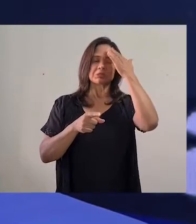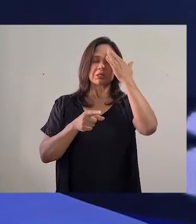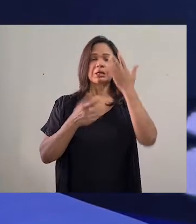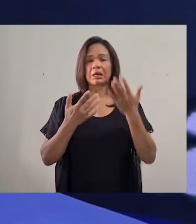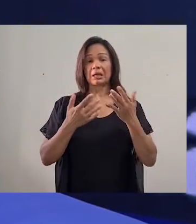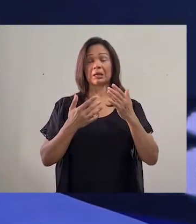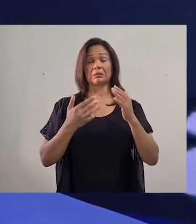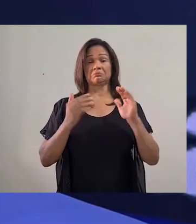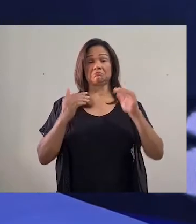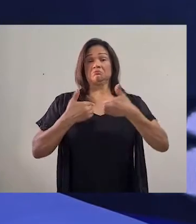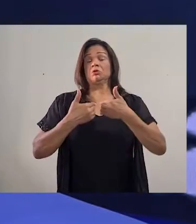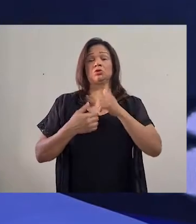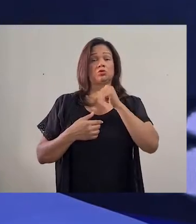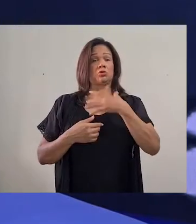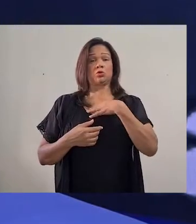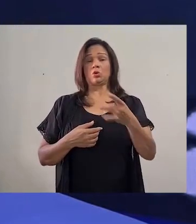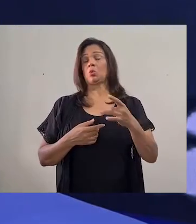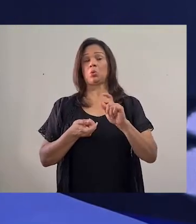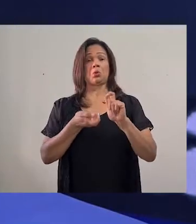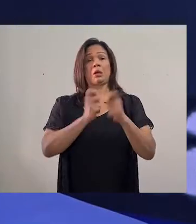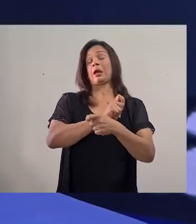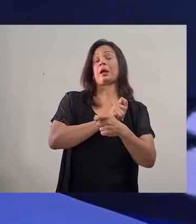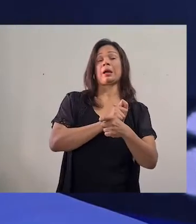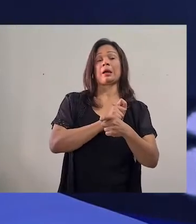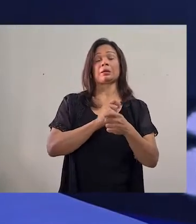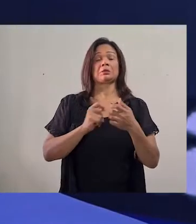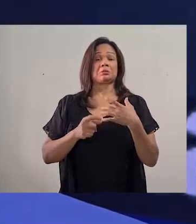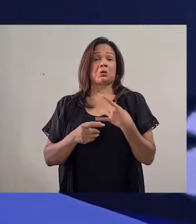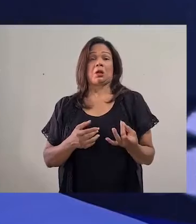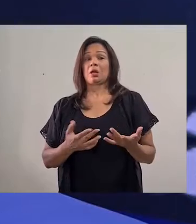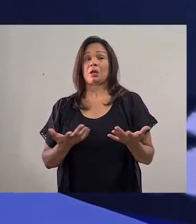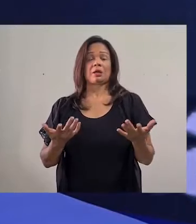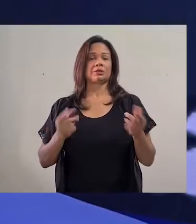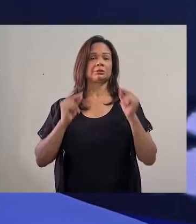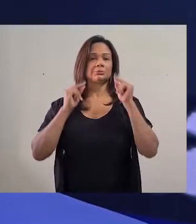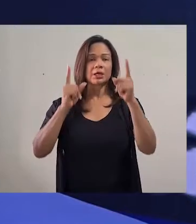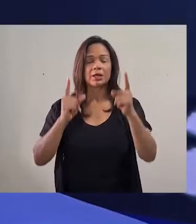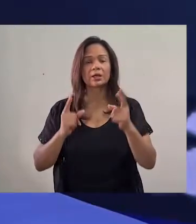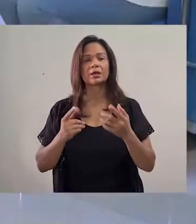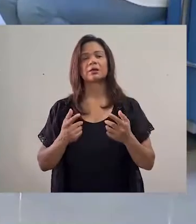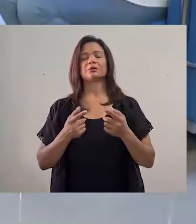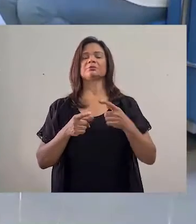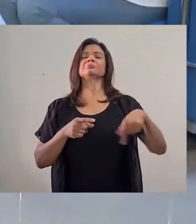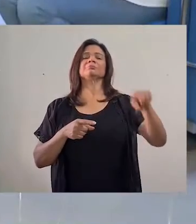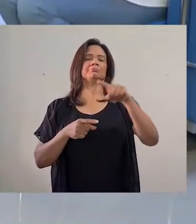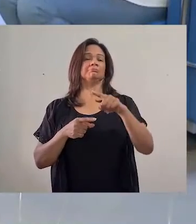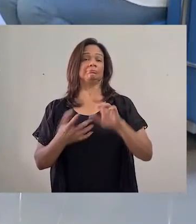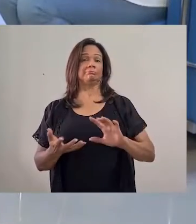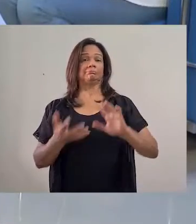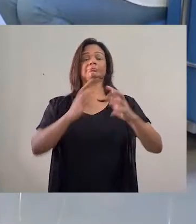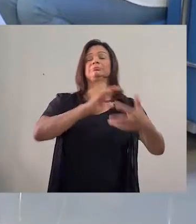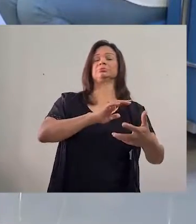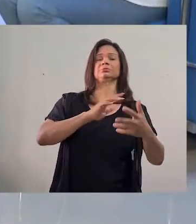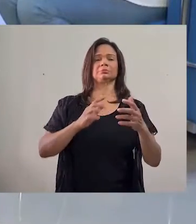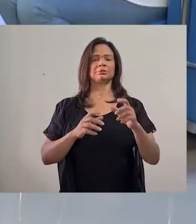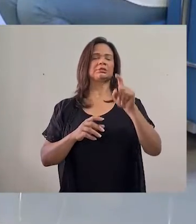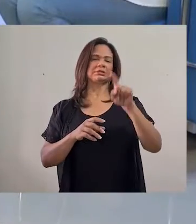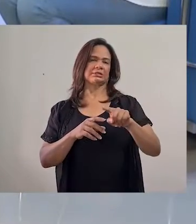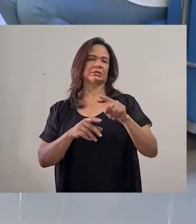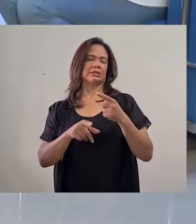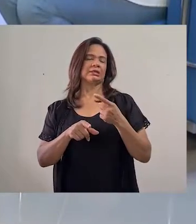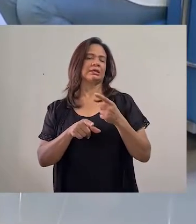si ya tú sabes que es una persona con autismo, no le gustan los cambios de repente, o sea, sí, la sorpresa, esos niños lo